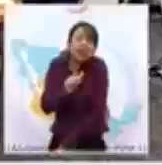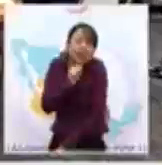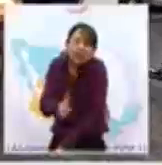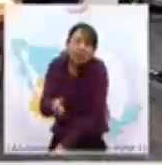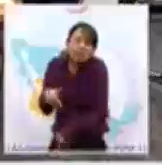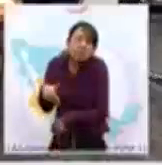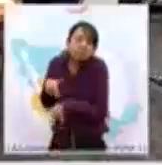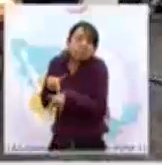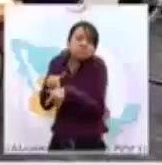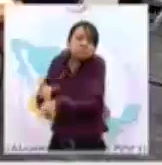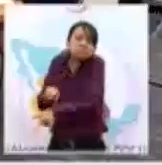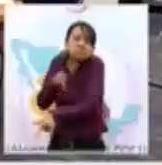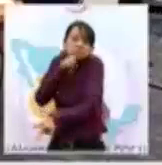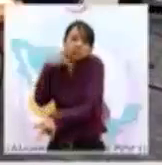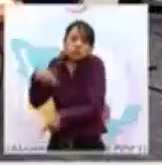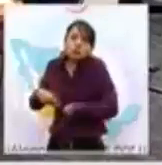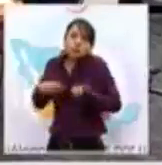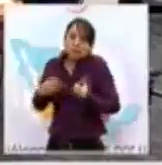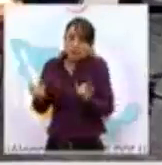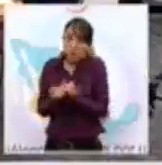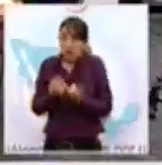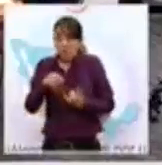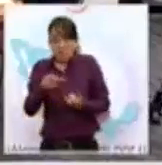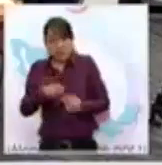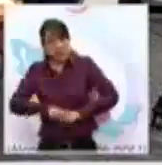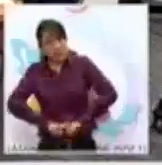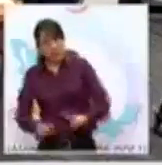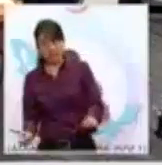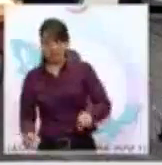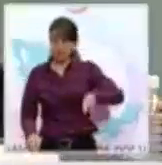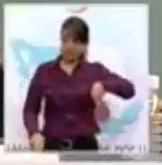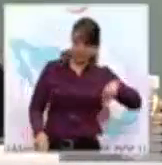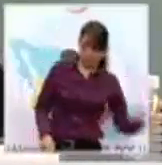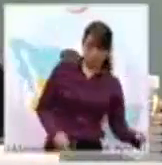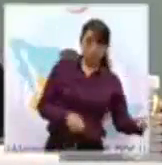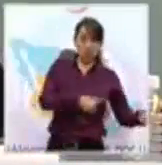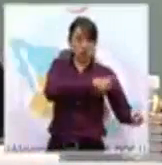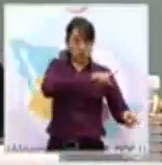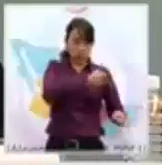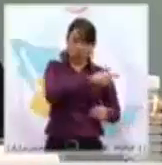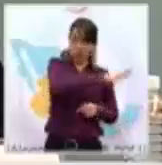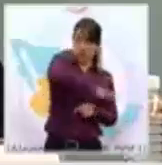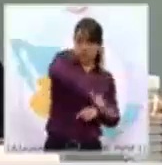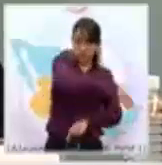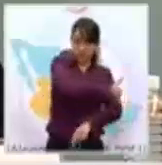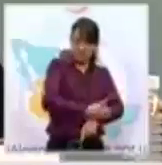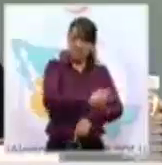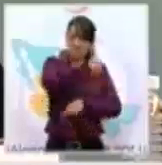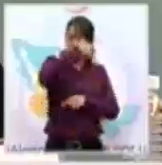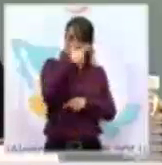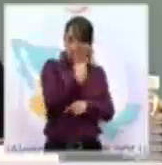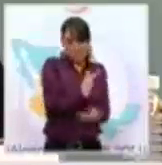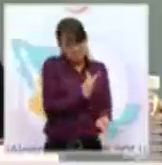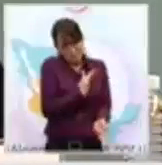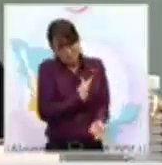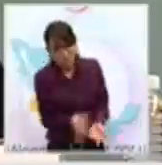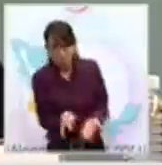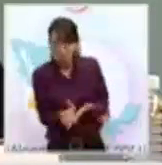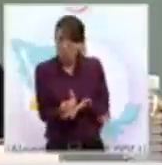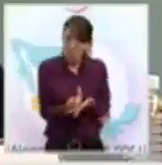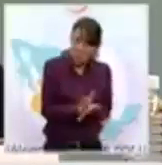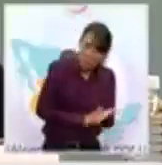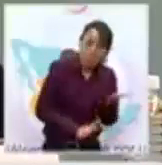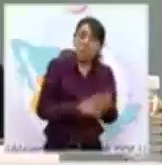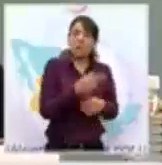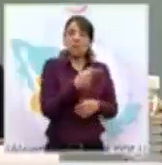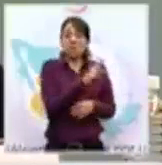bajos ingresos y lo único que tienes es que eres bueno en matemáticas, pues con la mala noticia de que vives en